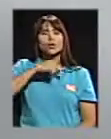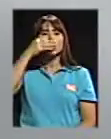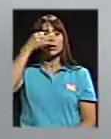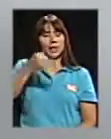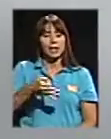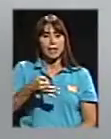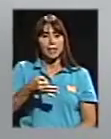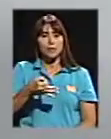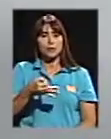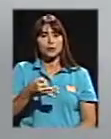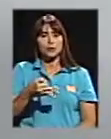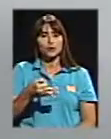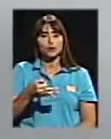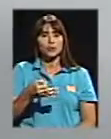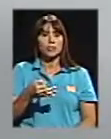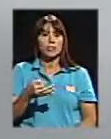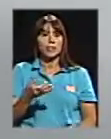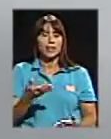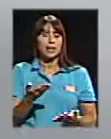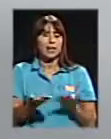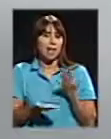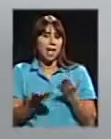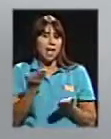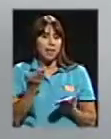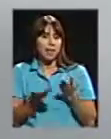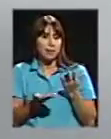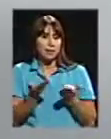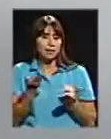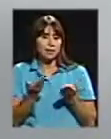el problema tal vez más